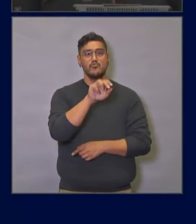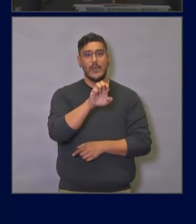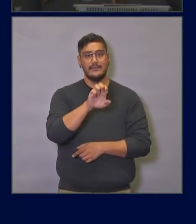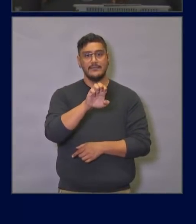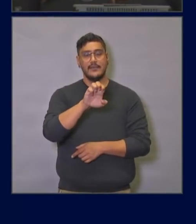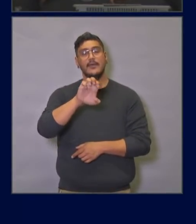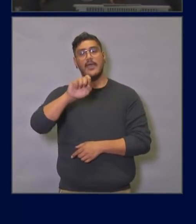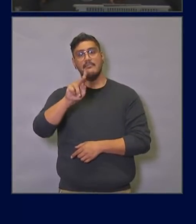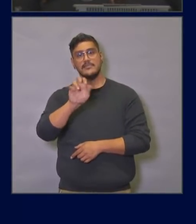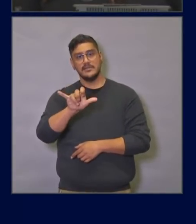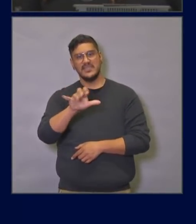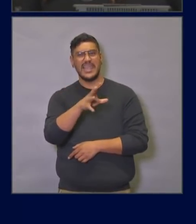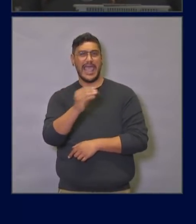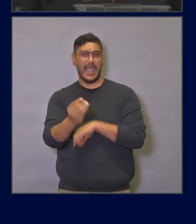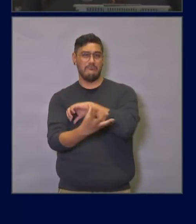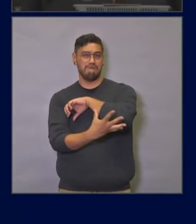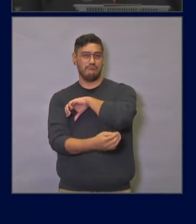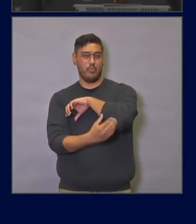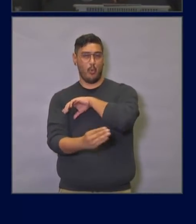y pobreza del área.